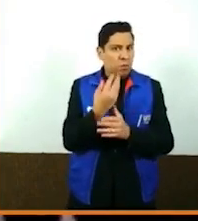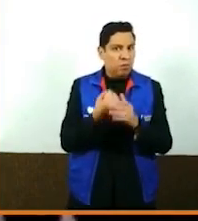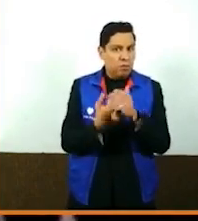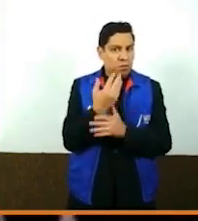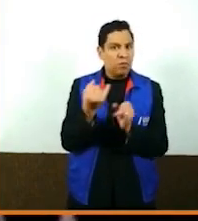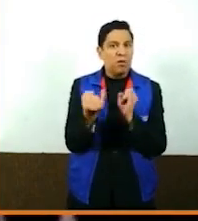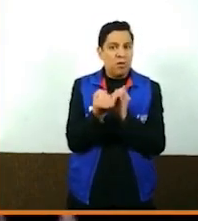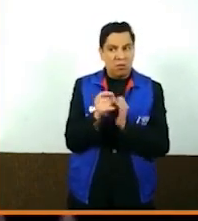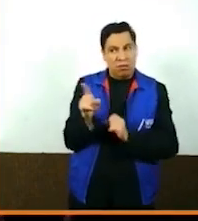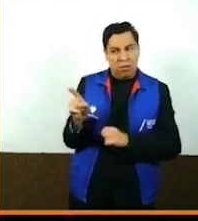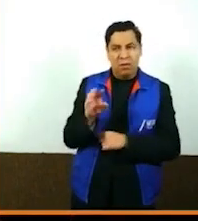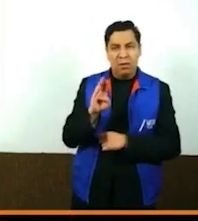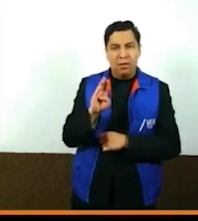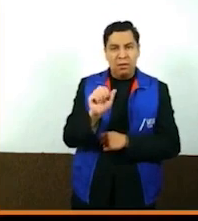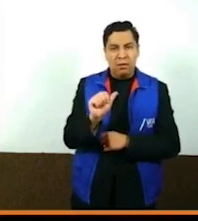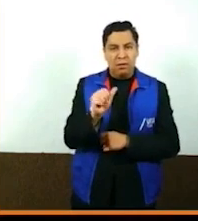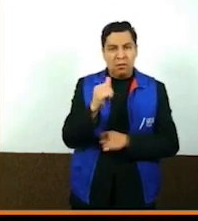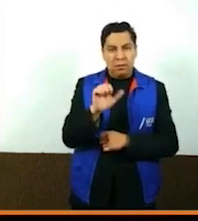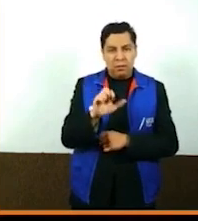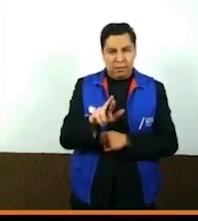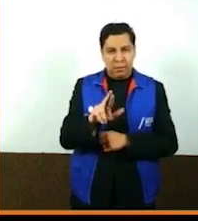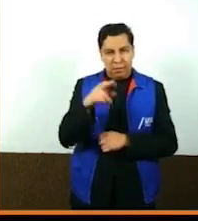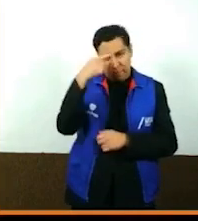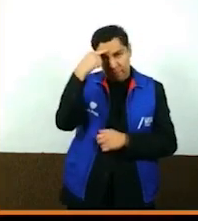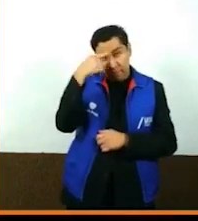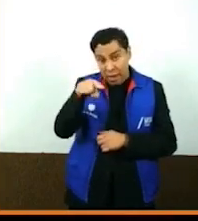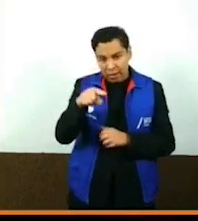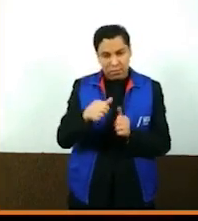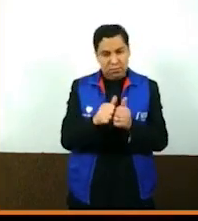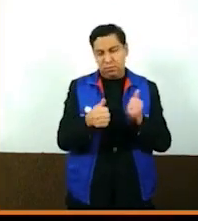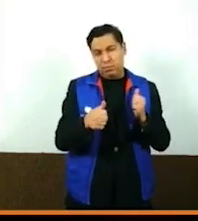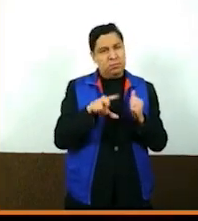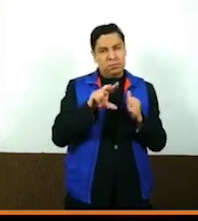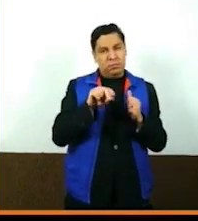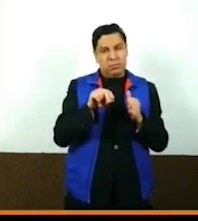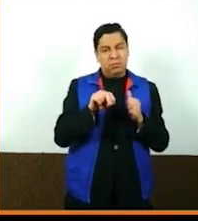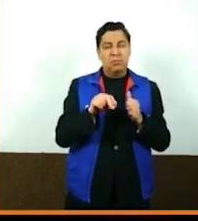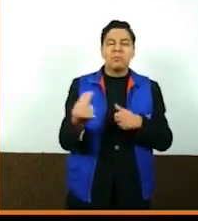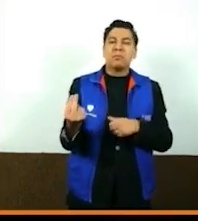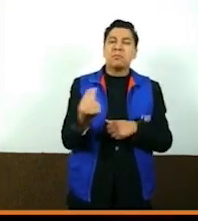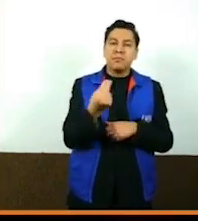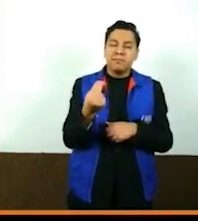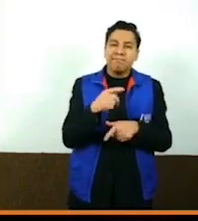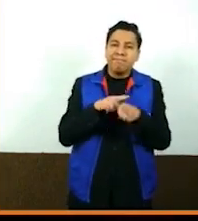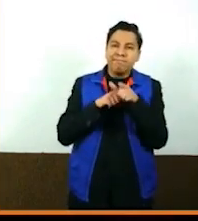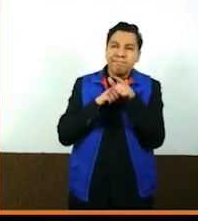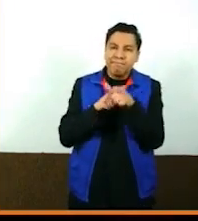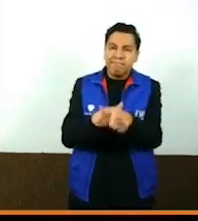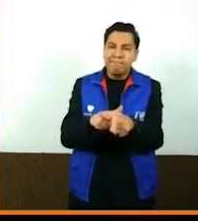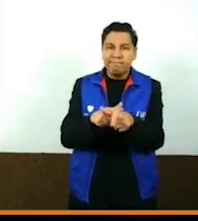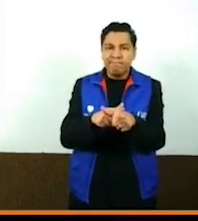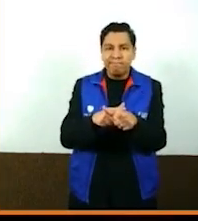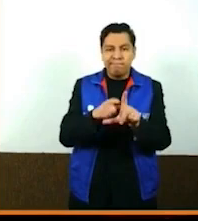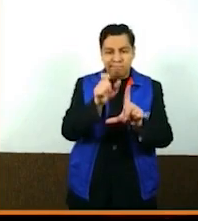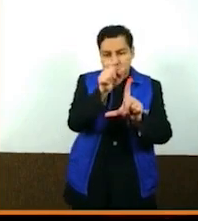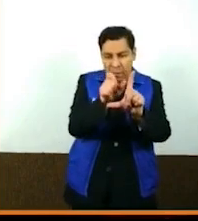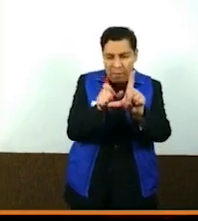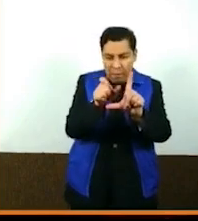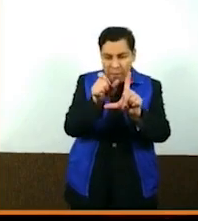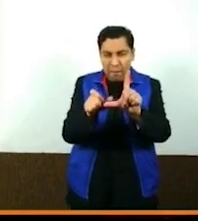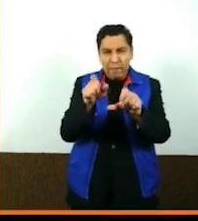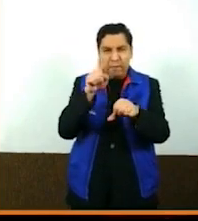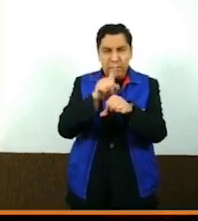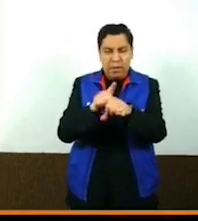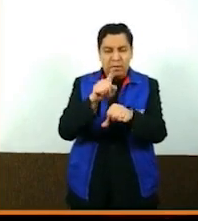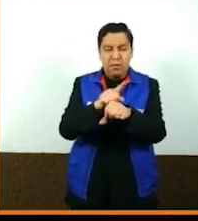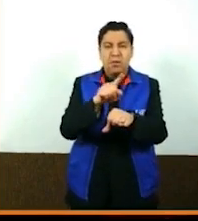atrás. En este sentido, también concuerdo mucho en que tenemos que tener nuestros sistemas de medición al día,